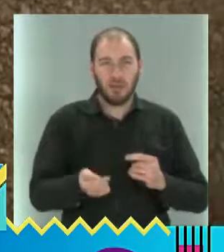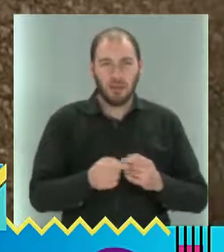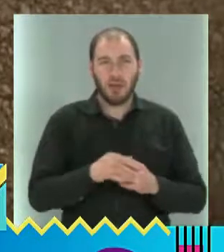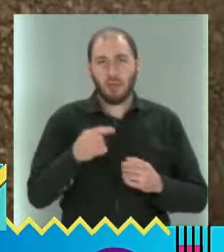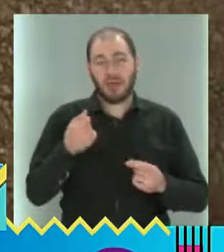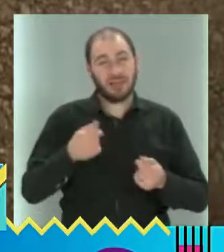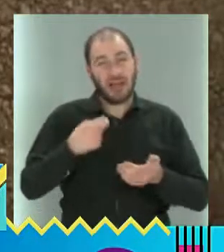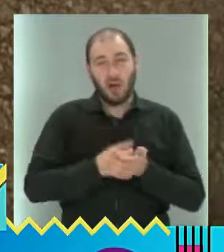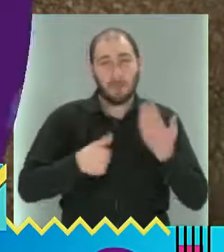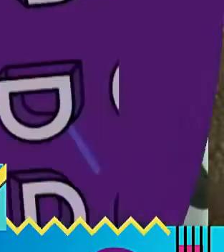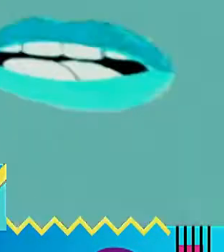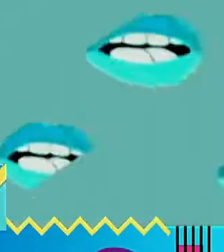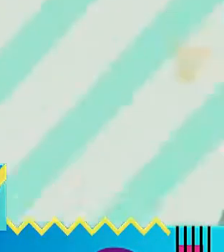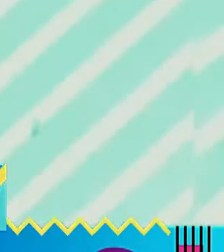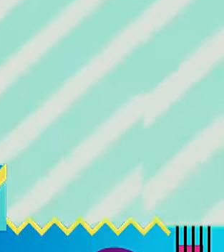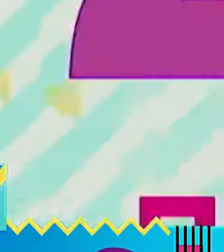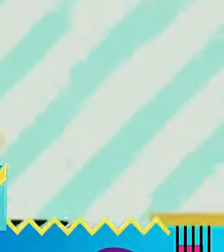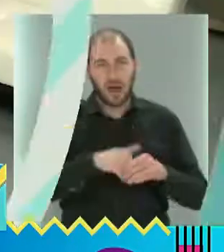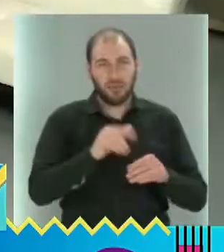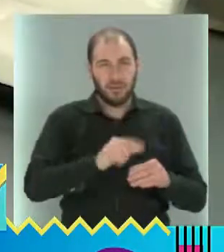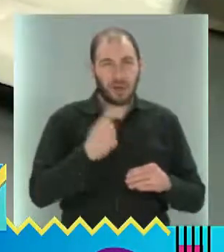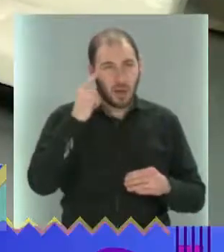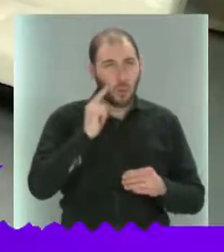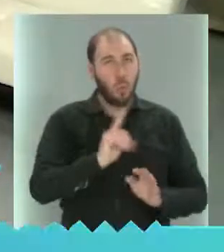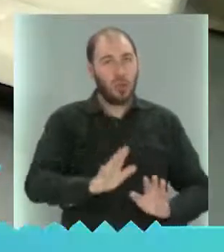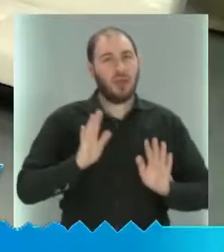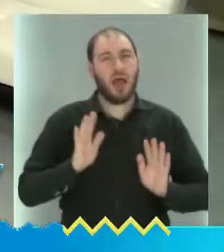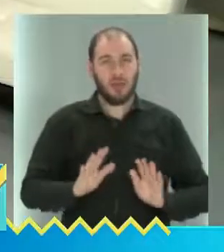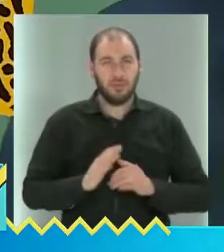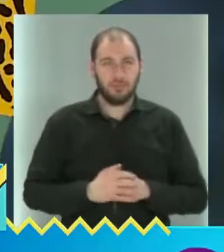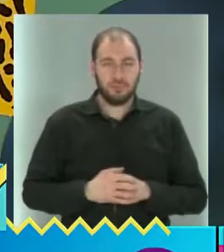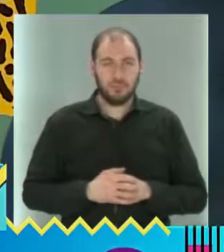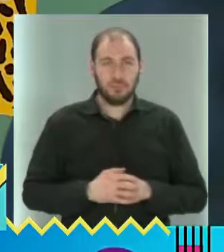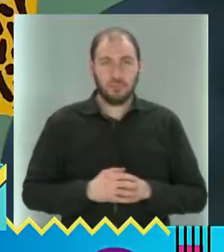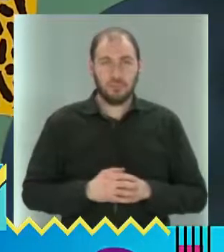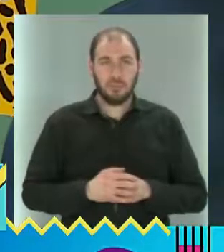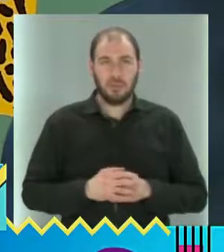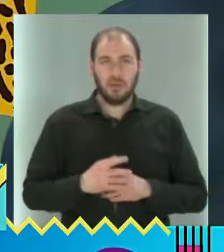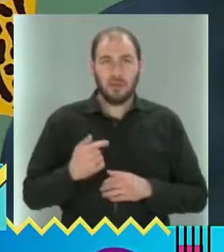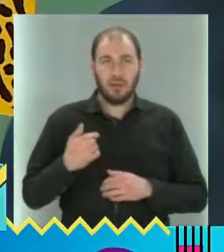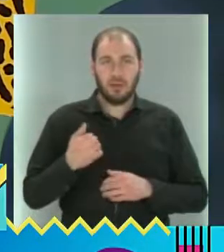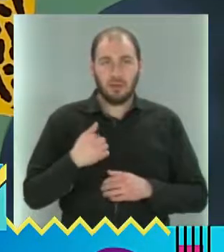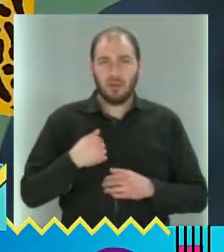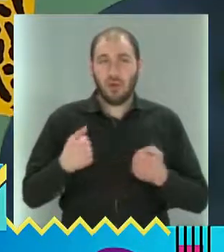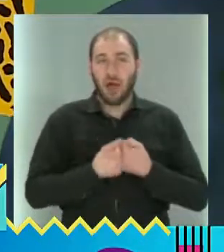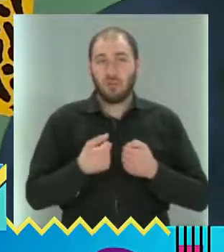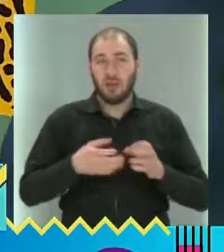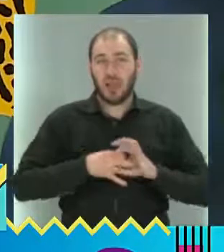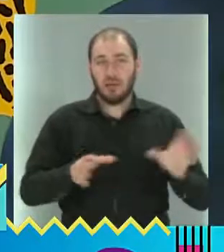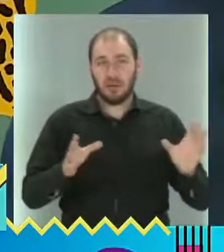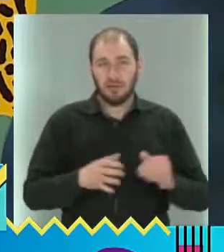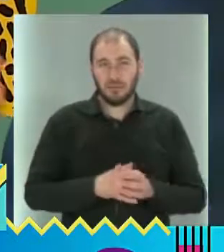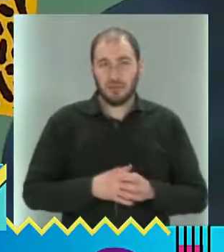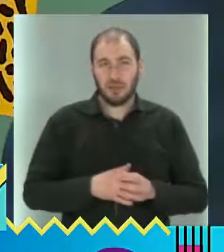pagás más caro de lo que crees que te estás ahorrando. Con lo cual hay que tener mucho cuidado en este tema. Yo no estaba de acuerdo con la liberalización,